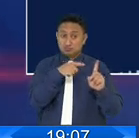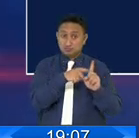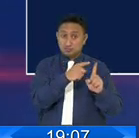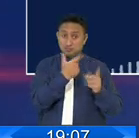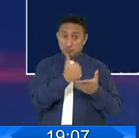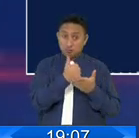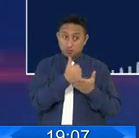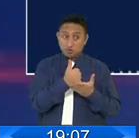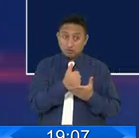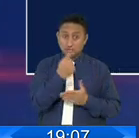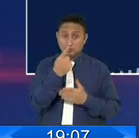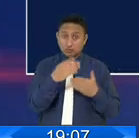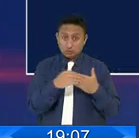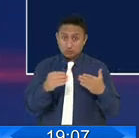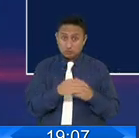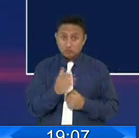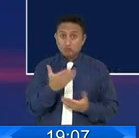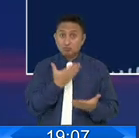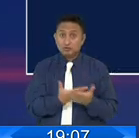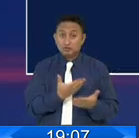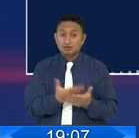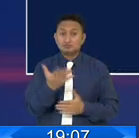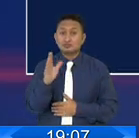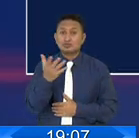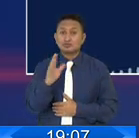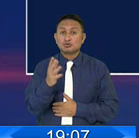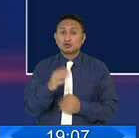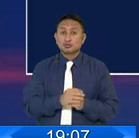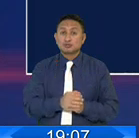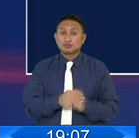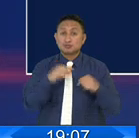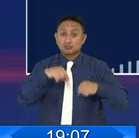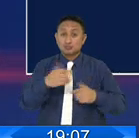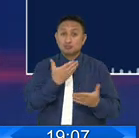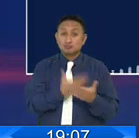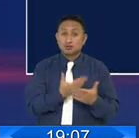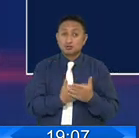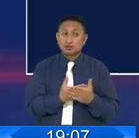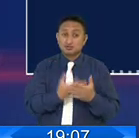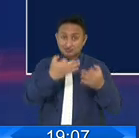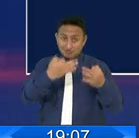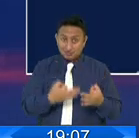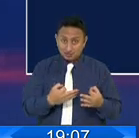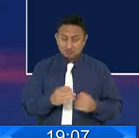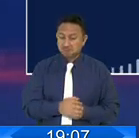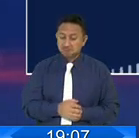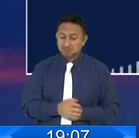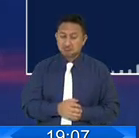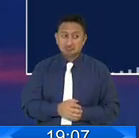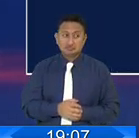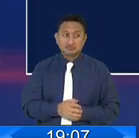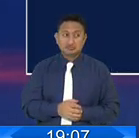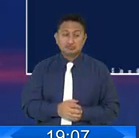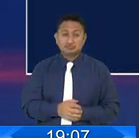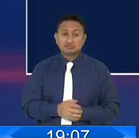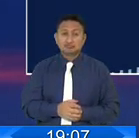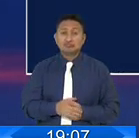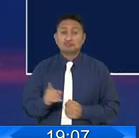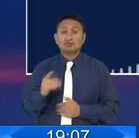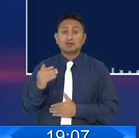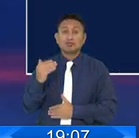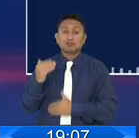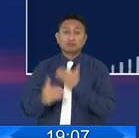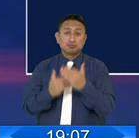benefició con 1 dólar. Nada hubo de pruebas, de elementos de convicción. Simplemente, en todo el